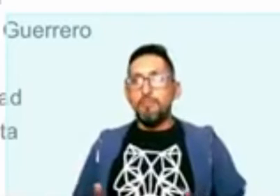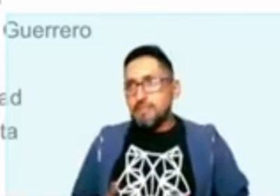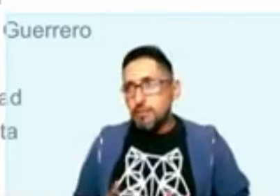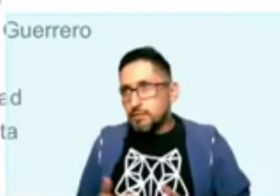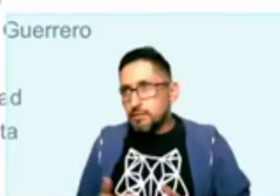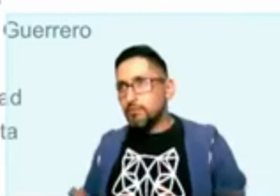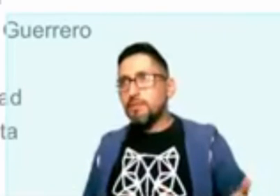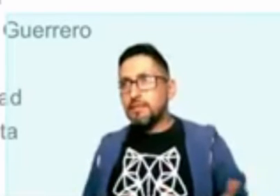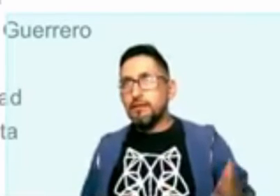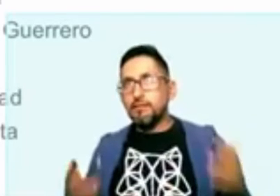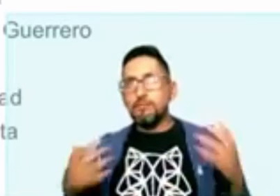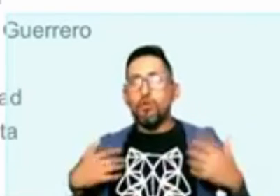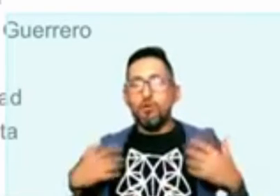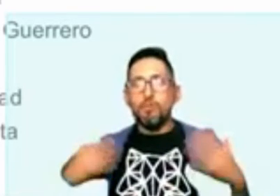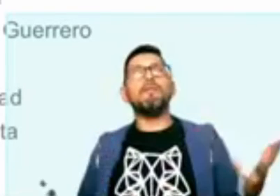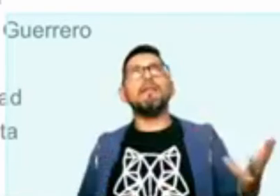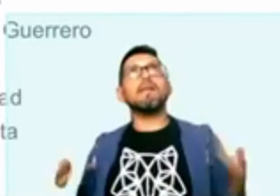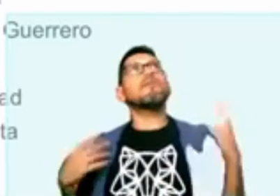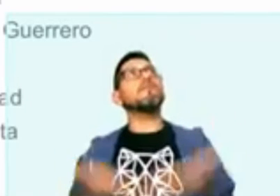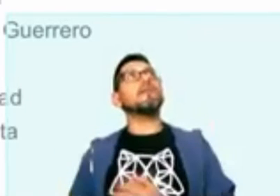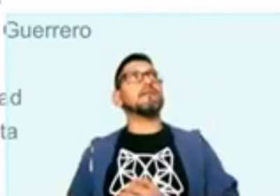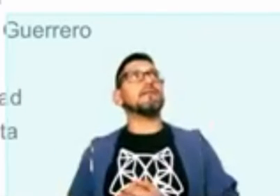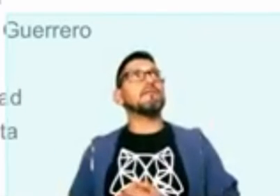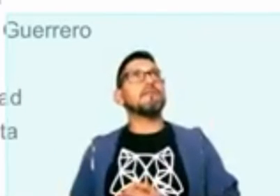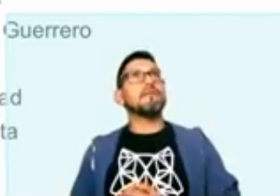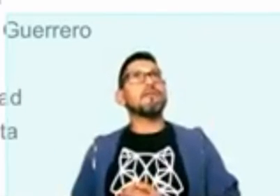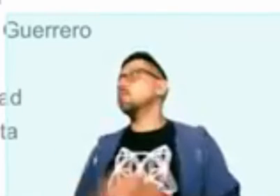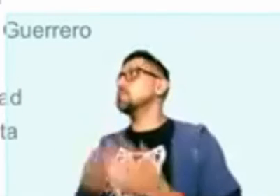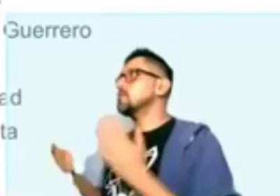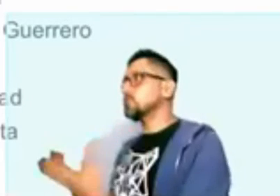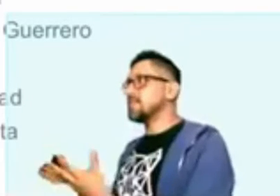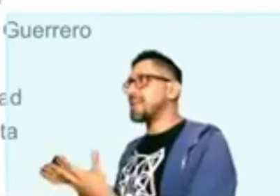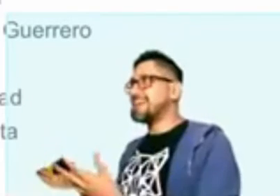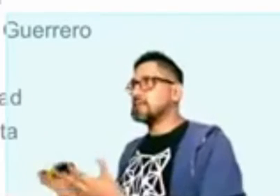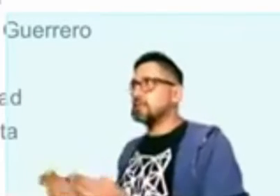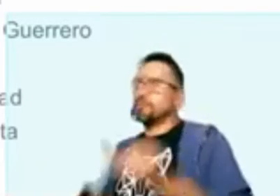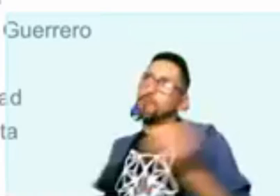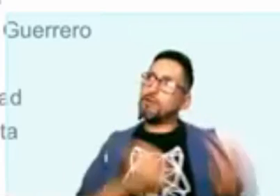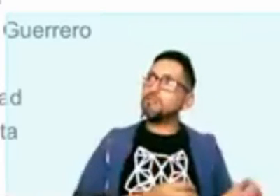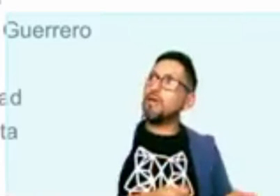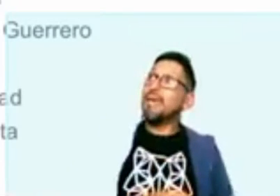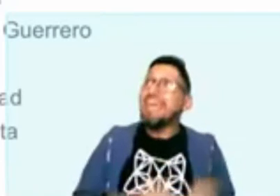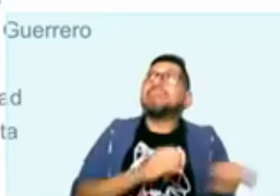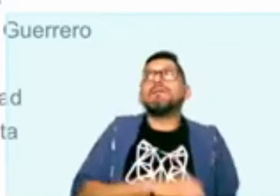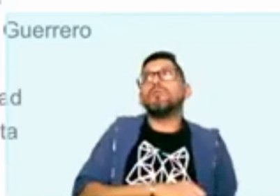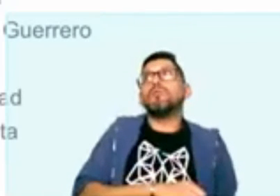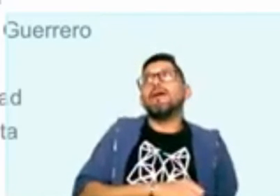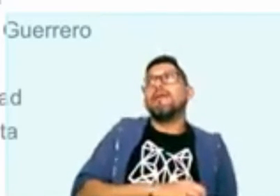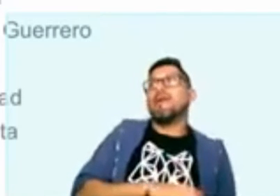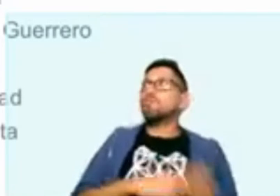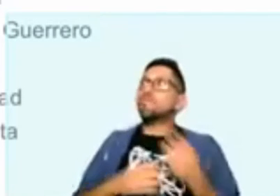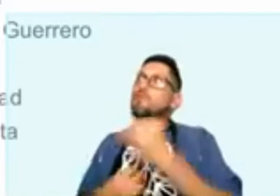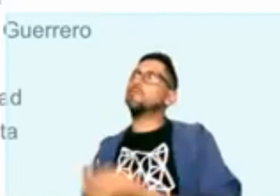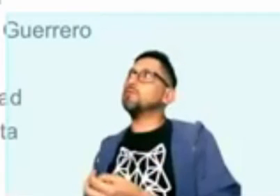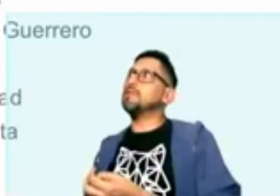Y piénsalo desde el punto de vista de yo, con mi familia, ¿qué es lo que tengo que hacer? ¿Cómo hacemos las cosas en la casa? ¿Dónde ponemos la basura? ¿Qué es basura?